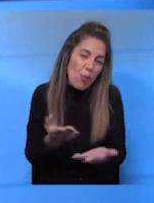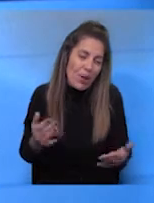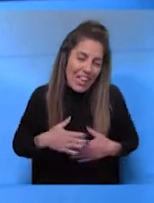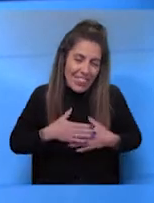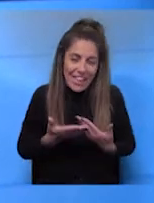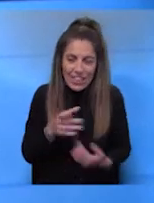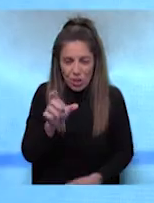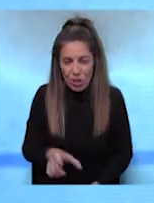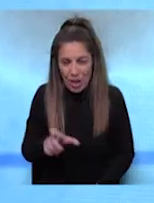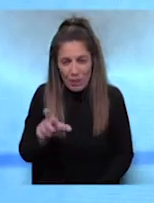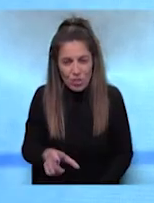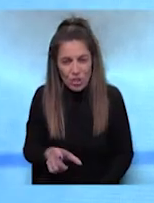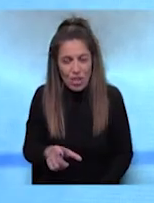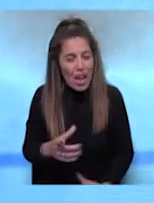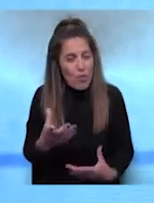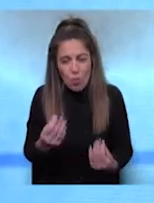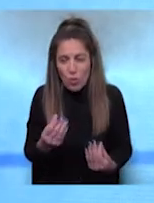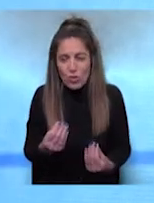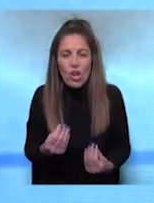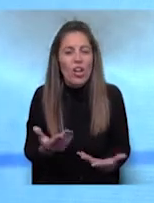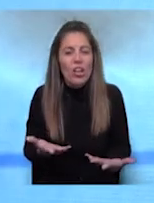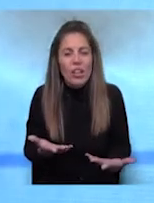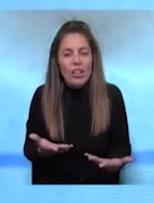pasado también? Me pasó muchísimo.